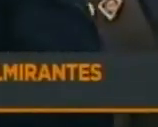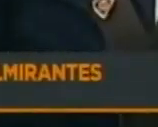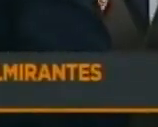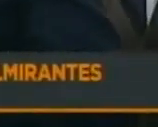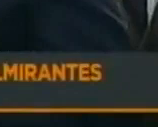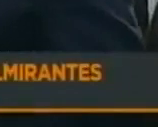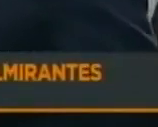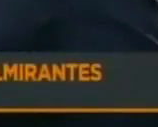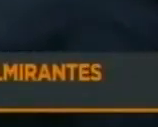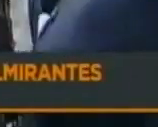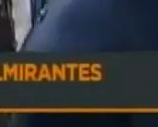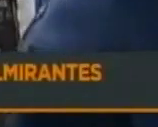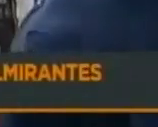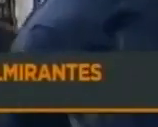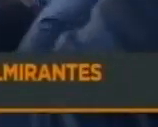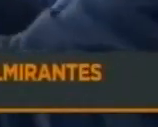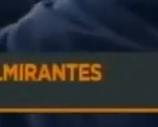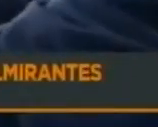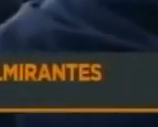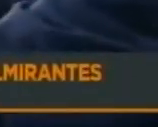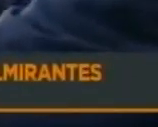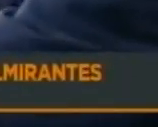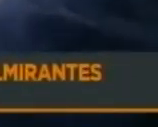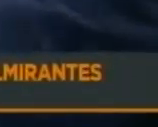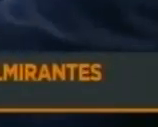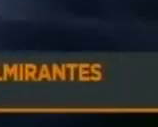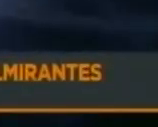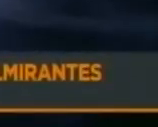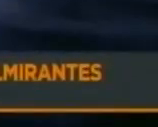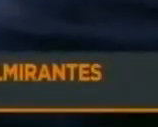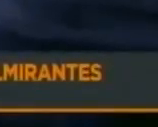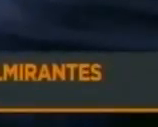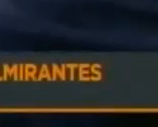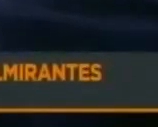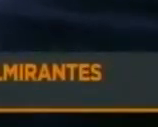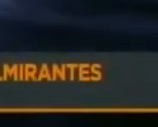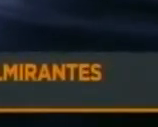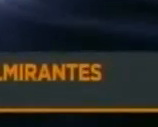General de División, Félix Ramón Osorio Guzmán.